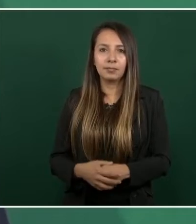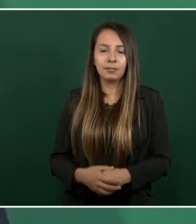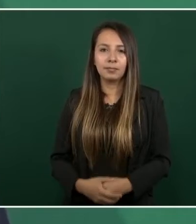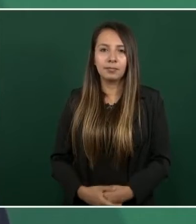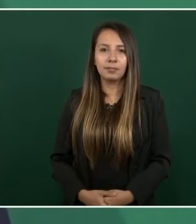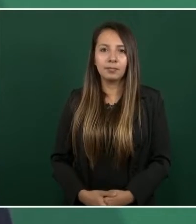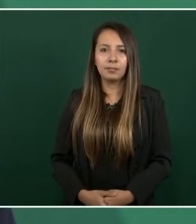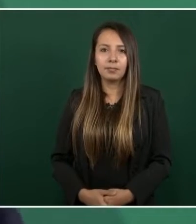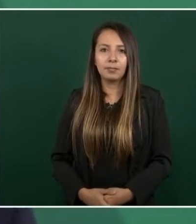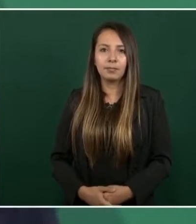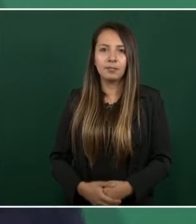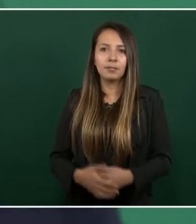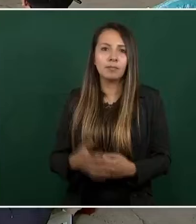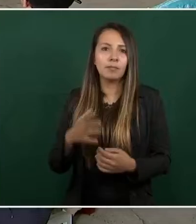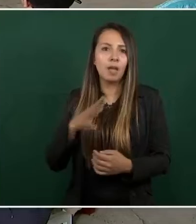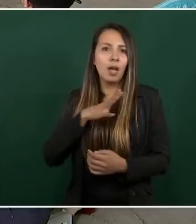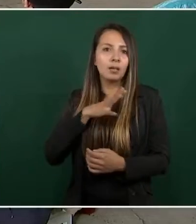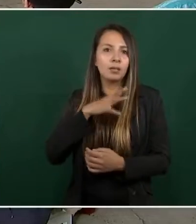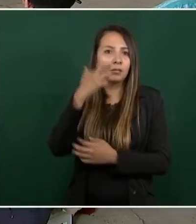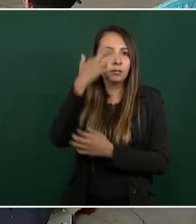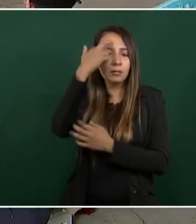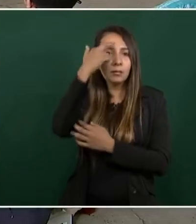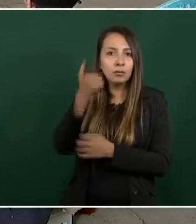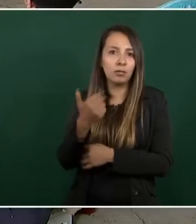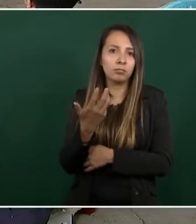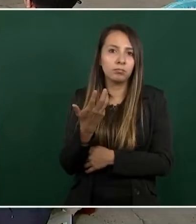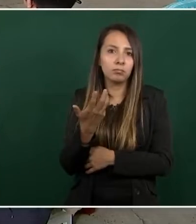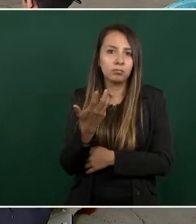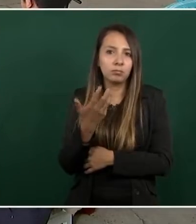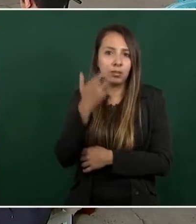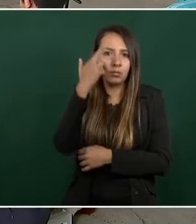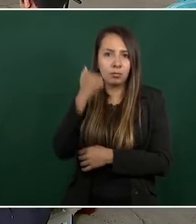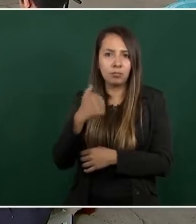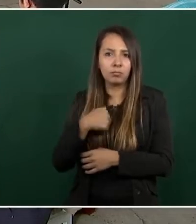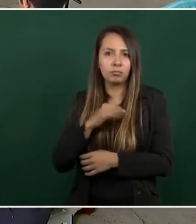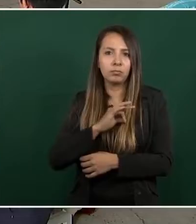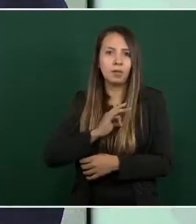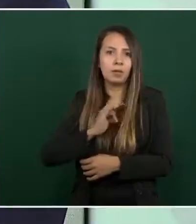y hay motivos para decir que somos felices,